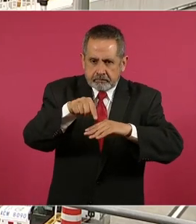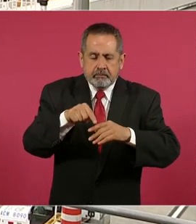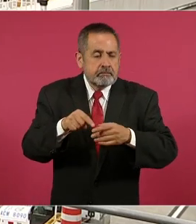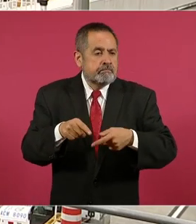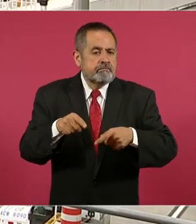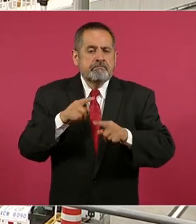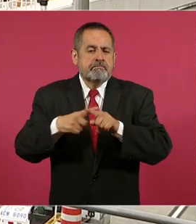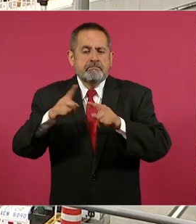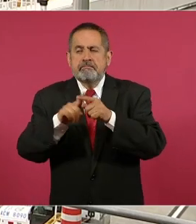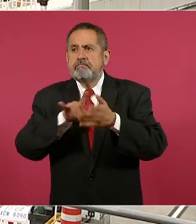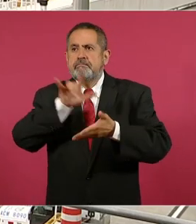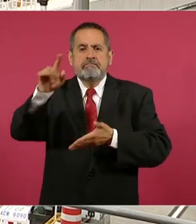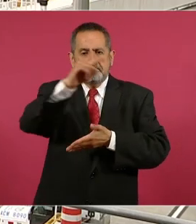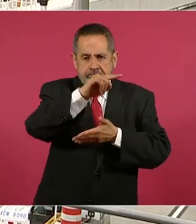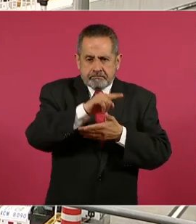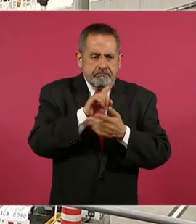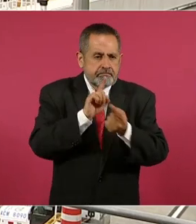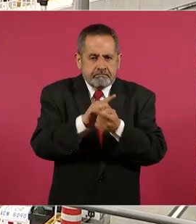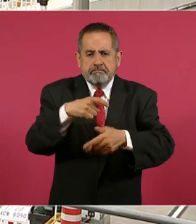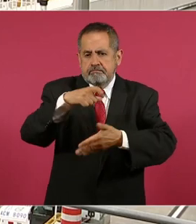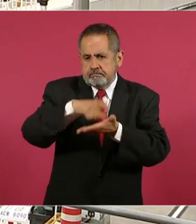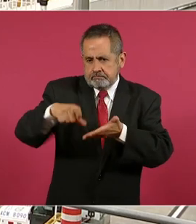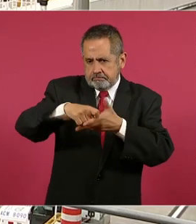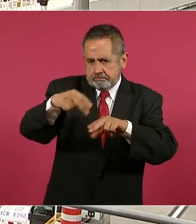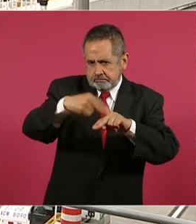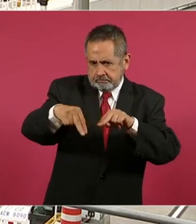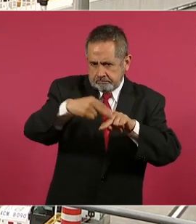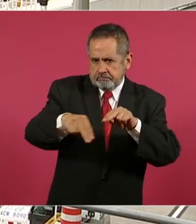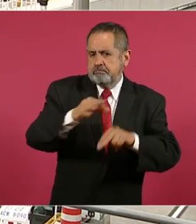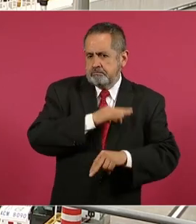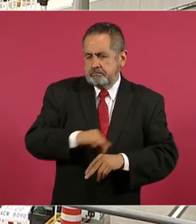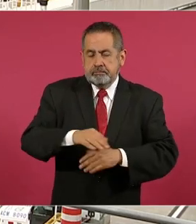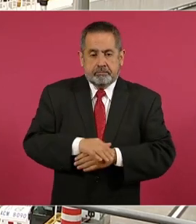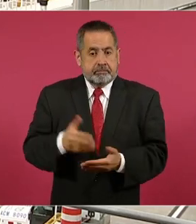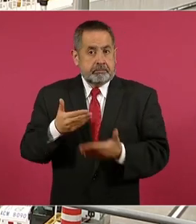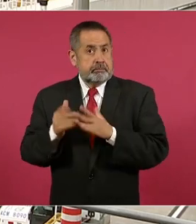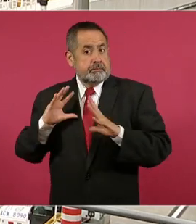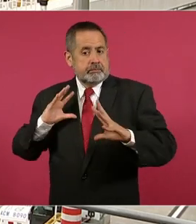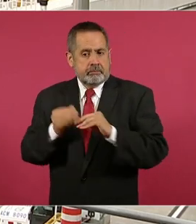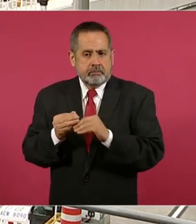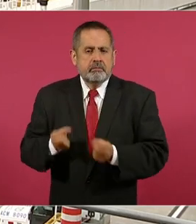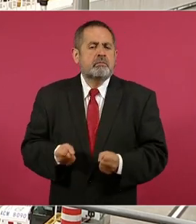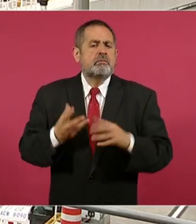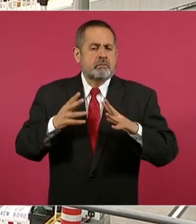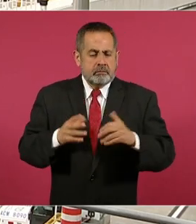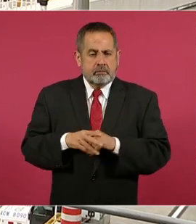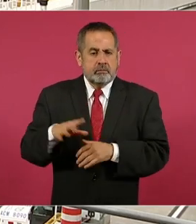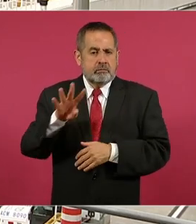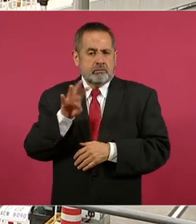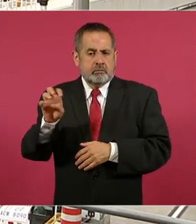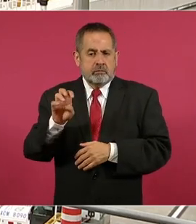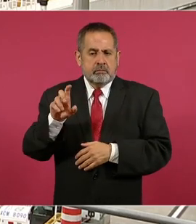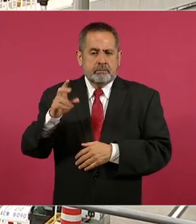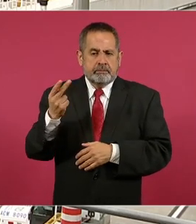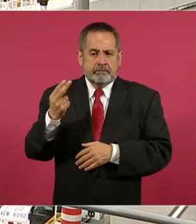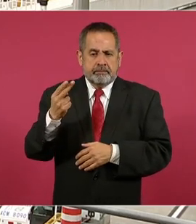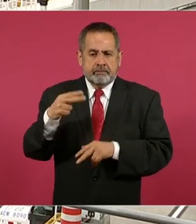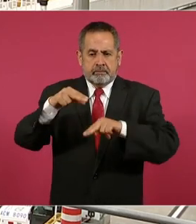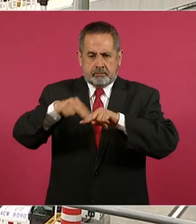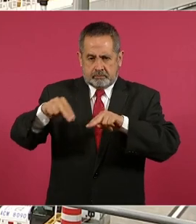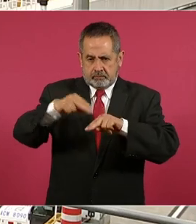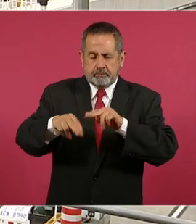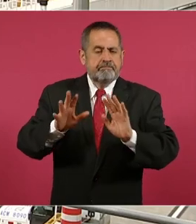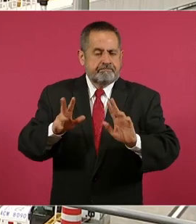de aeropuertos de nuestros destinos. Al día de hoy, hemos sumado un total de 425